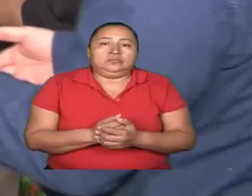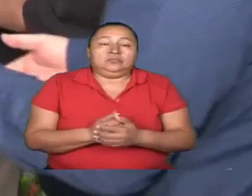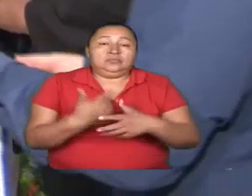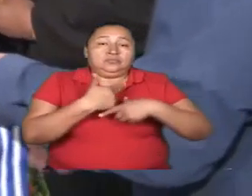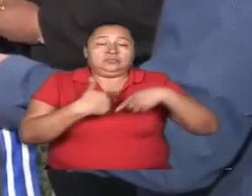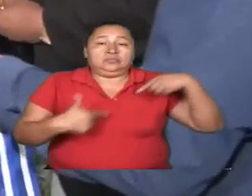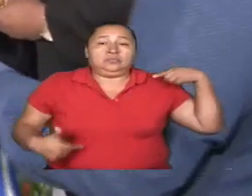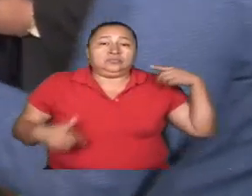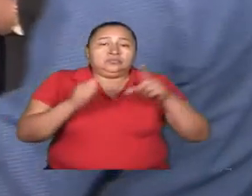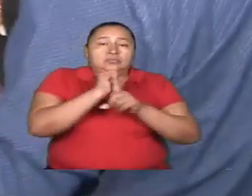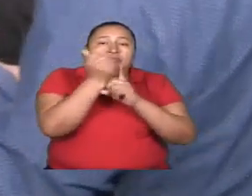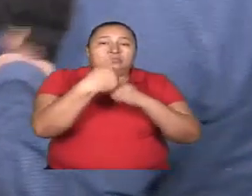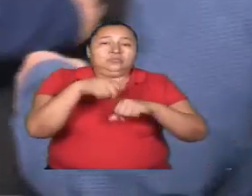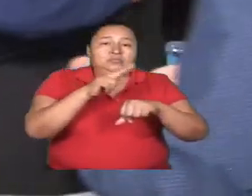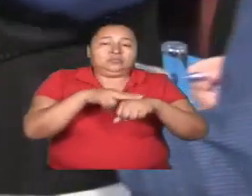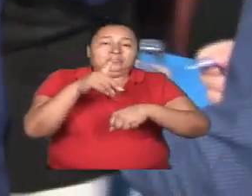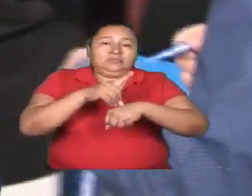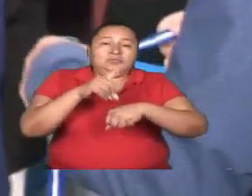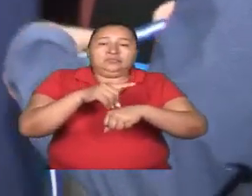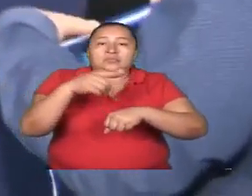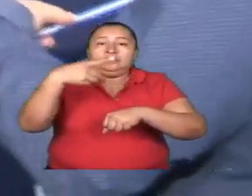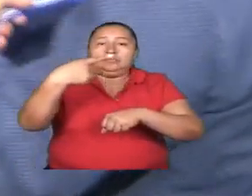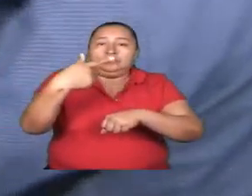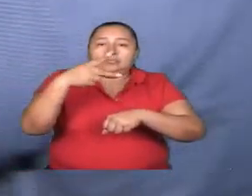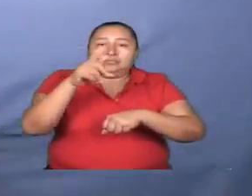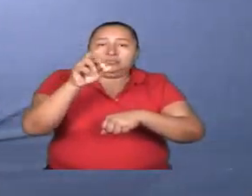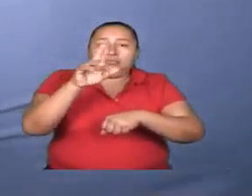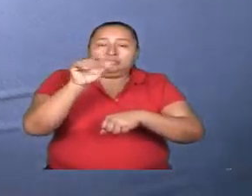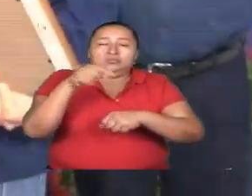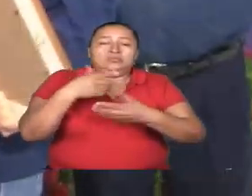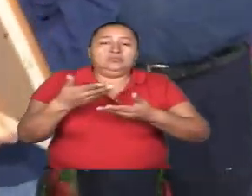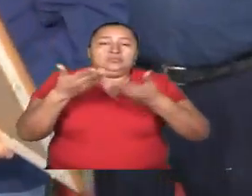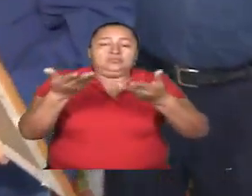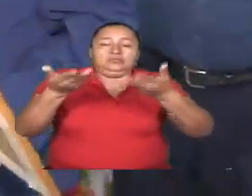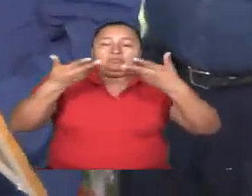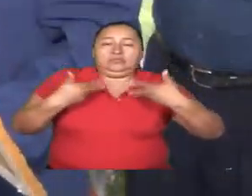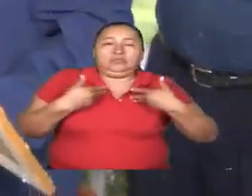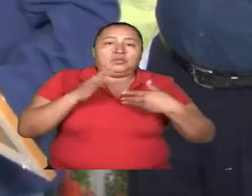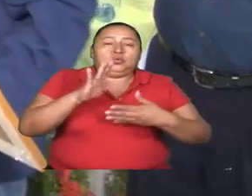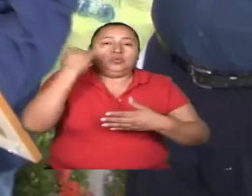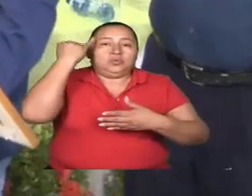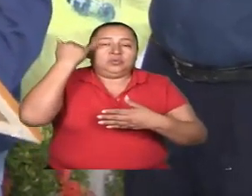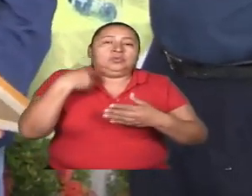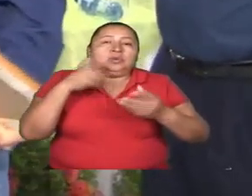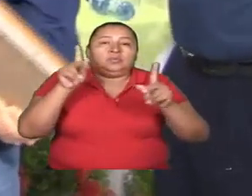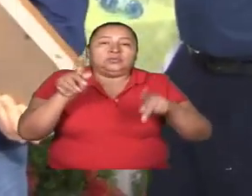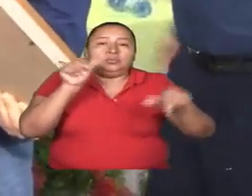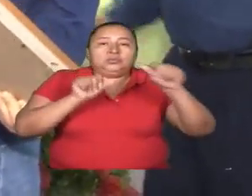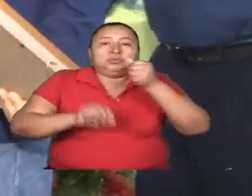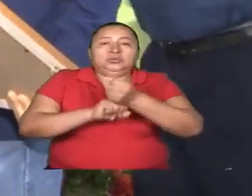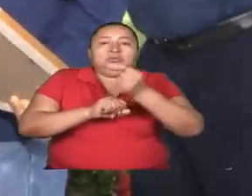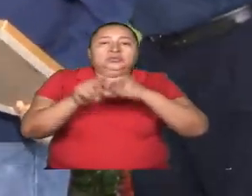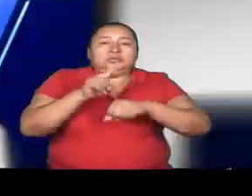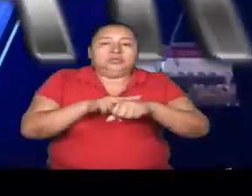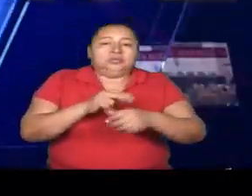Presidente de la Asamblea Nacional, Dr. Gustavo Porras, recibe reconocimiento por su aporte a los artistas nacionales.